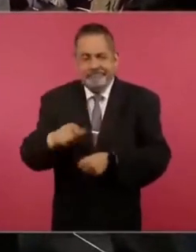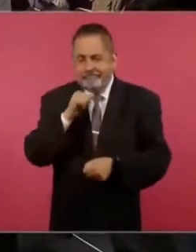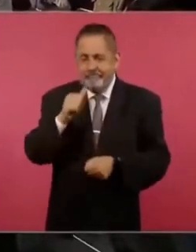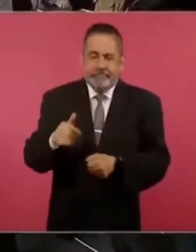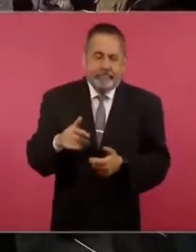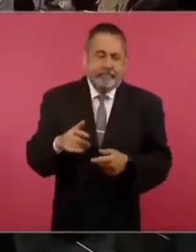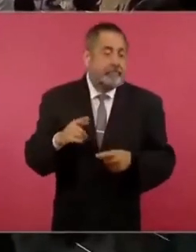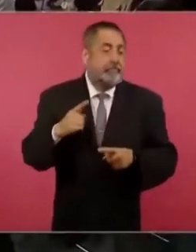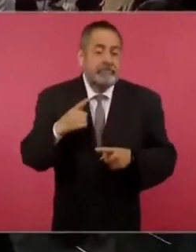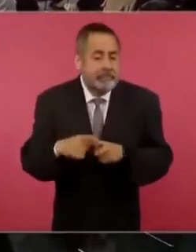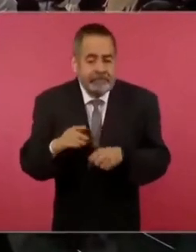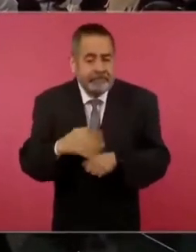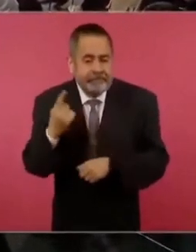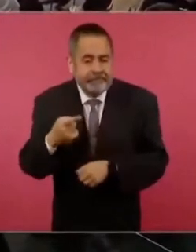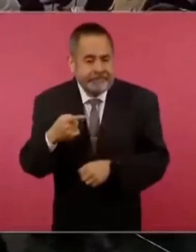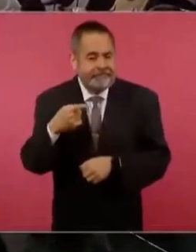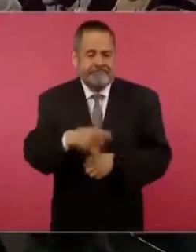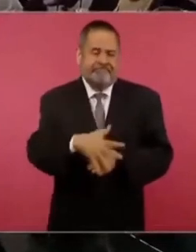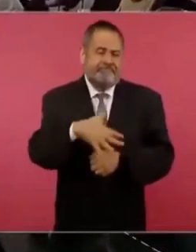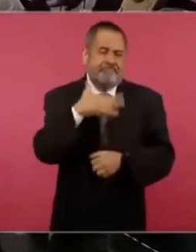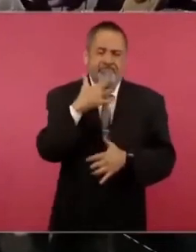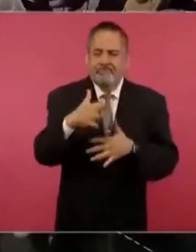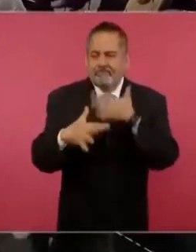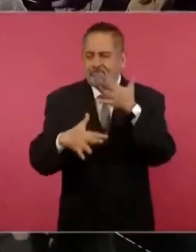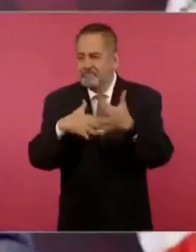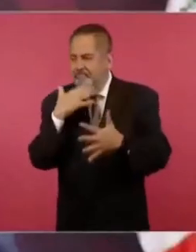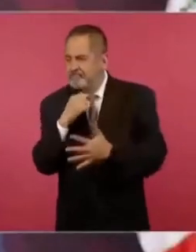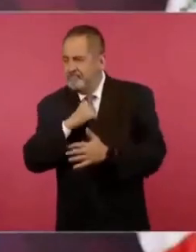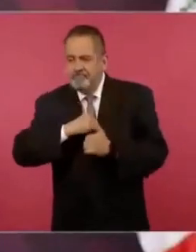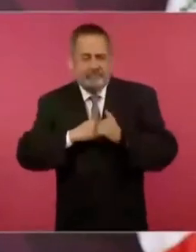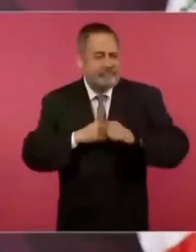por la corrupción que imperaba